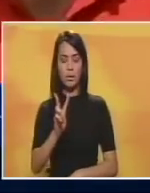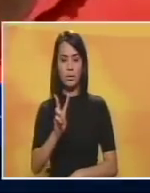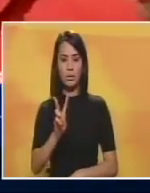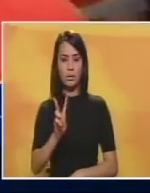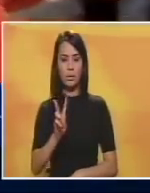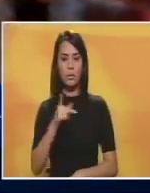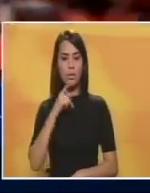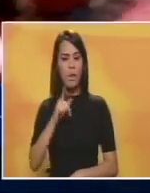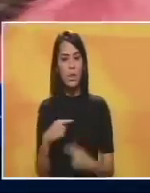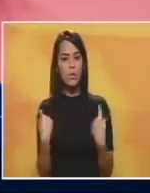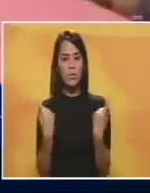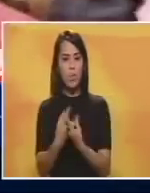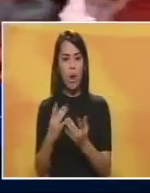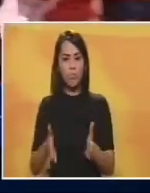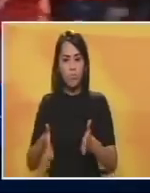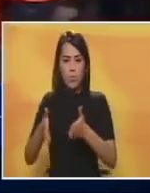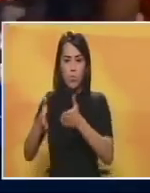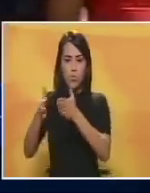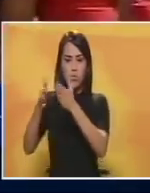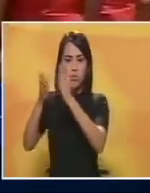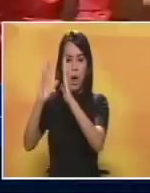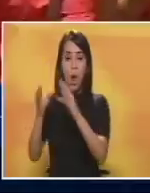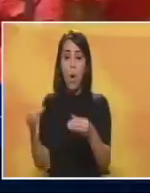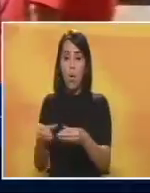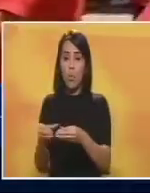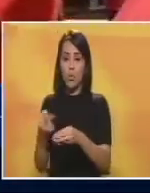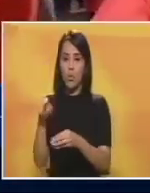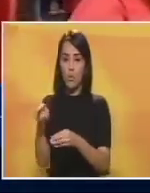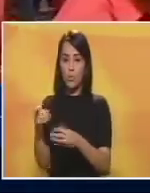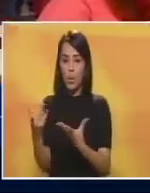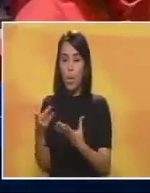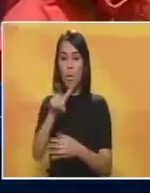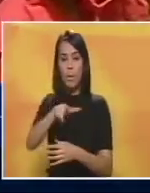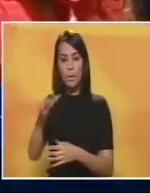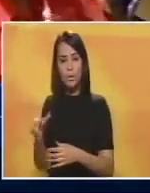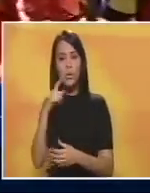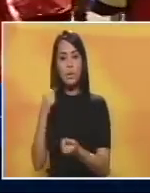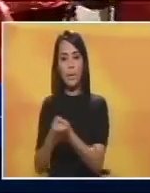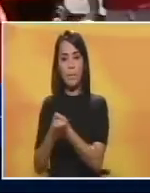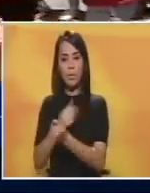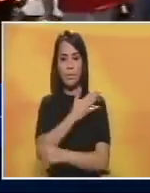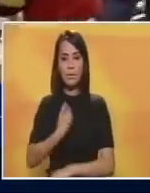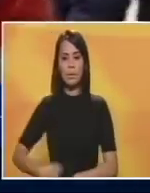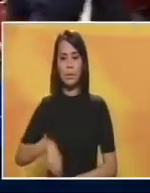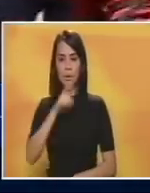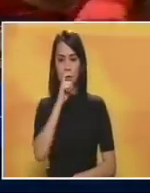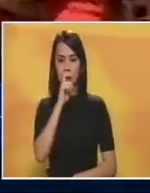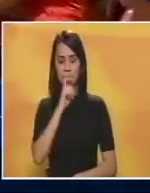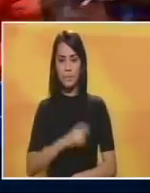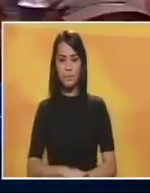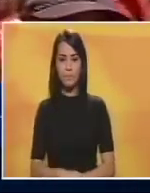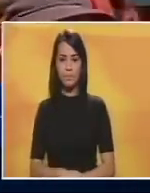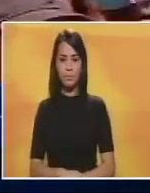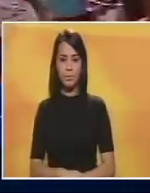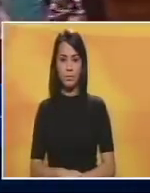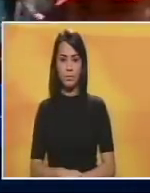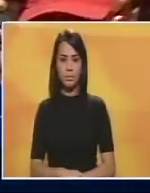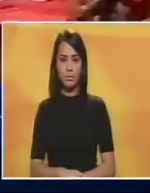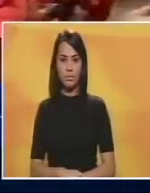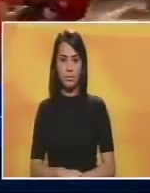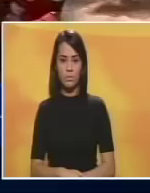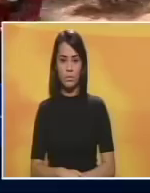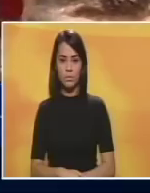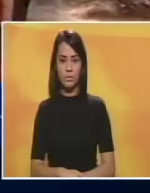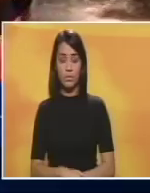la altura de la Previsora, donde un grupo importante de seguidores del presidente Nicolás Maduro se han agrupado a